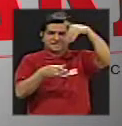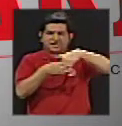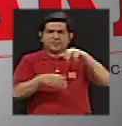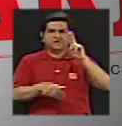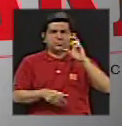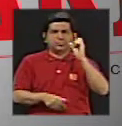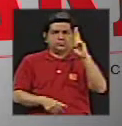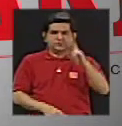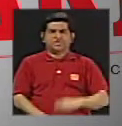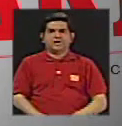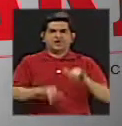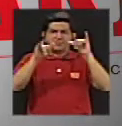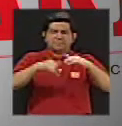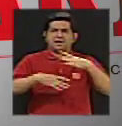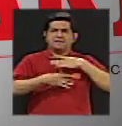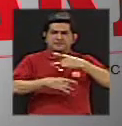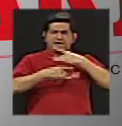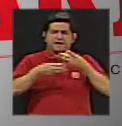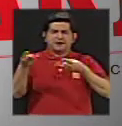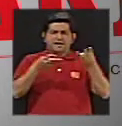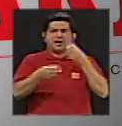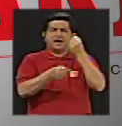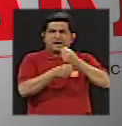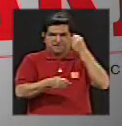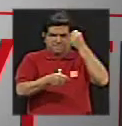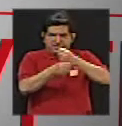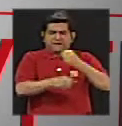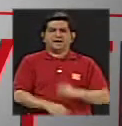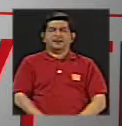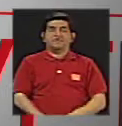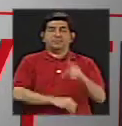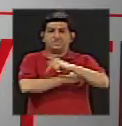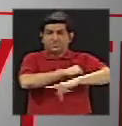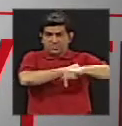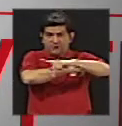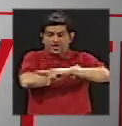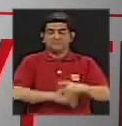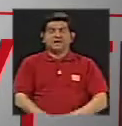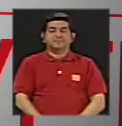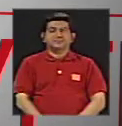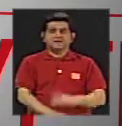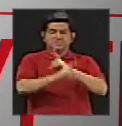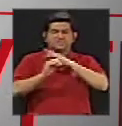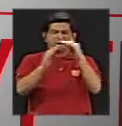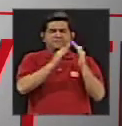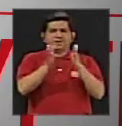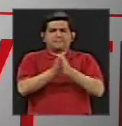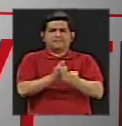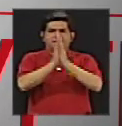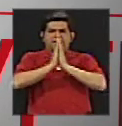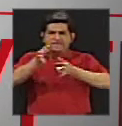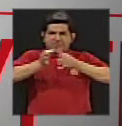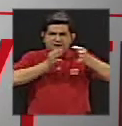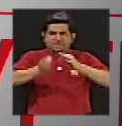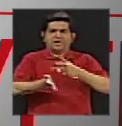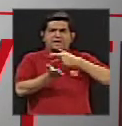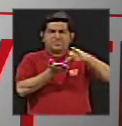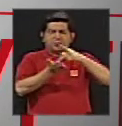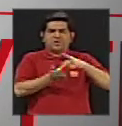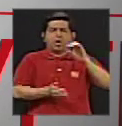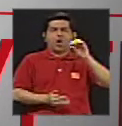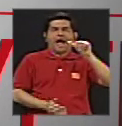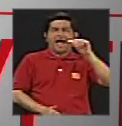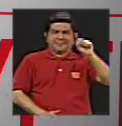de Costa Rica mantienen atractivo en el mercado laboral y en el país. Defensoría de los Habitantes pide explicaciones por pago de